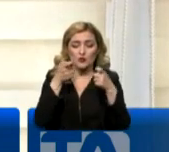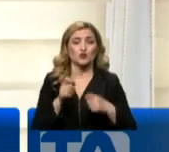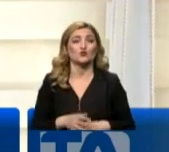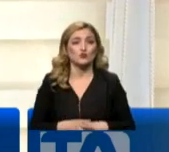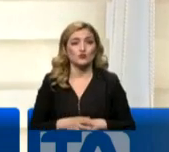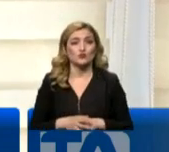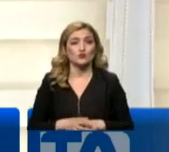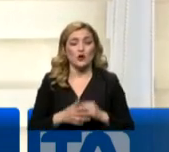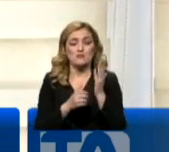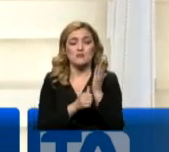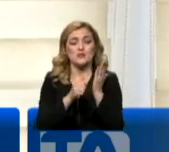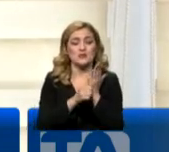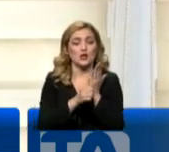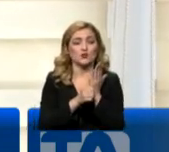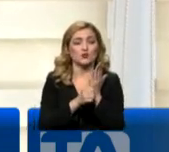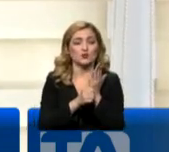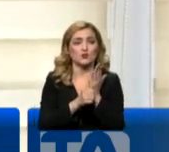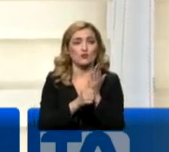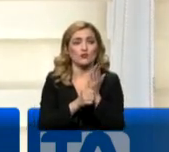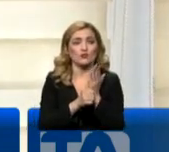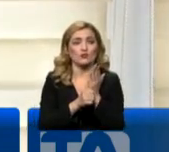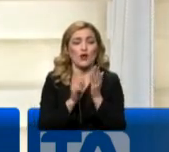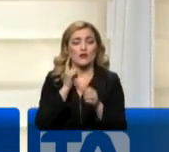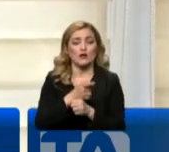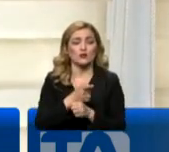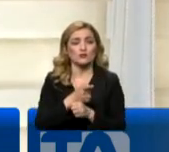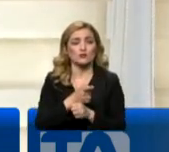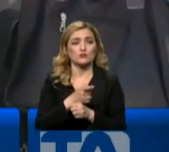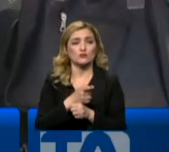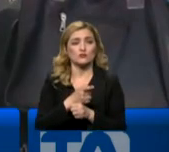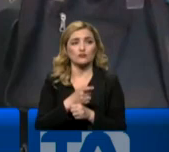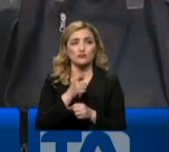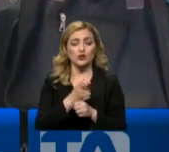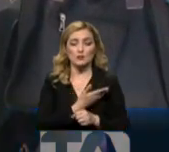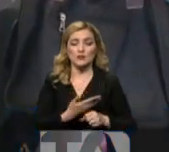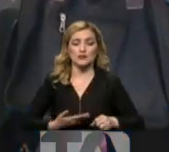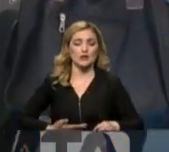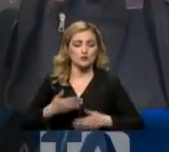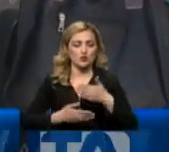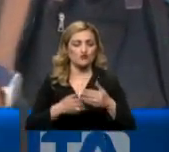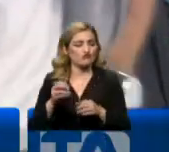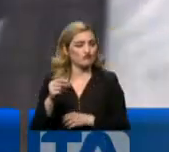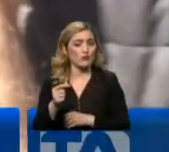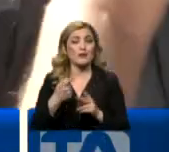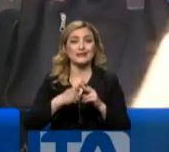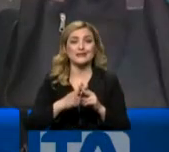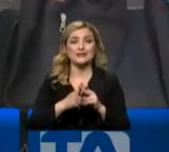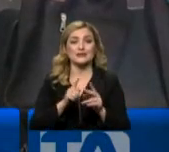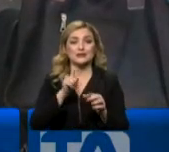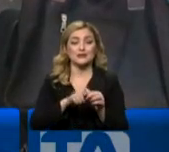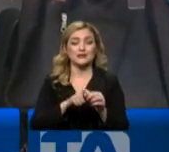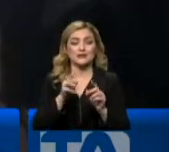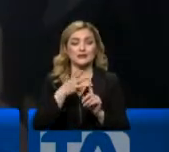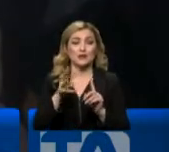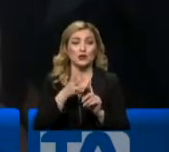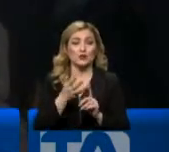por parte del Ministerio, por parte de lo que establece el decreto ejecutivo. El proceso es ágil, se inicia con el registro en